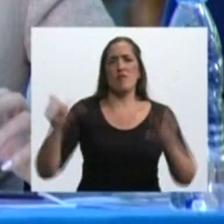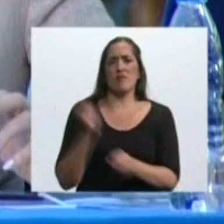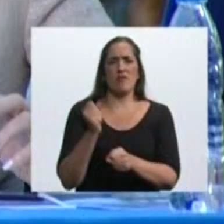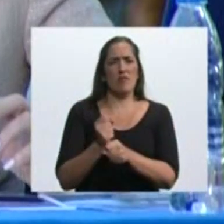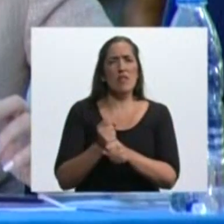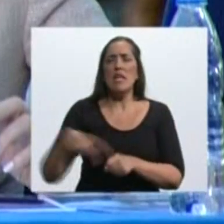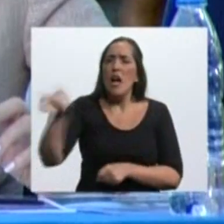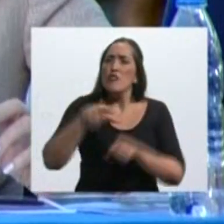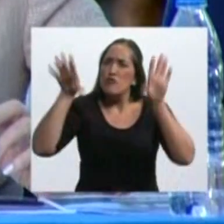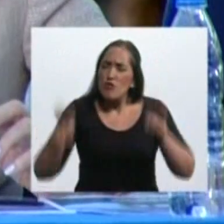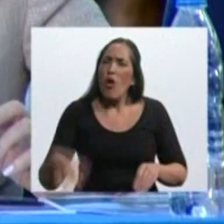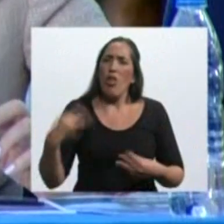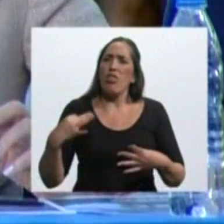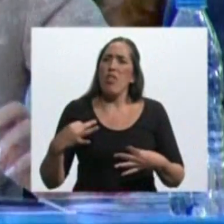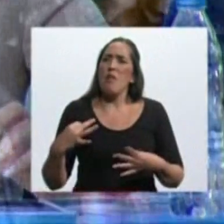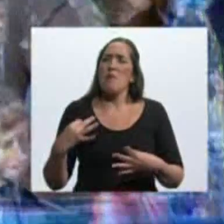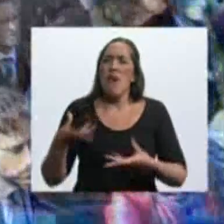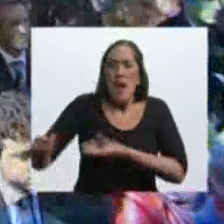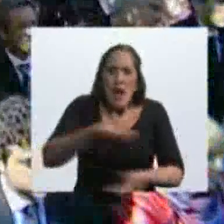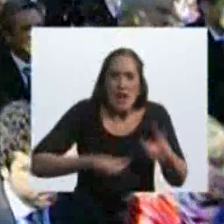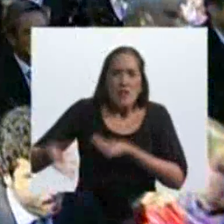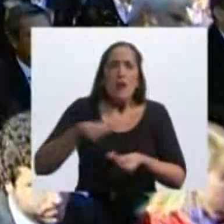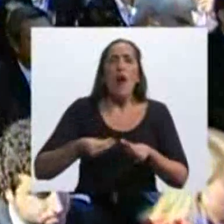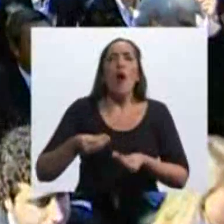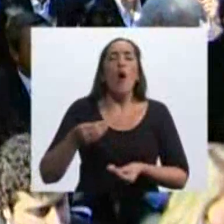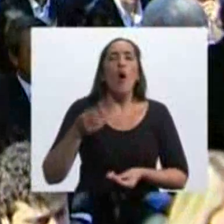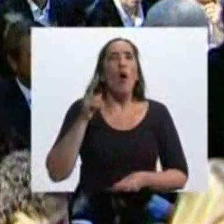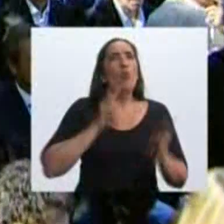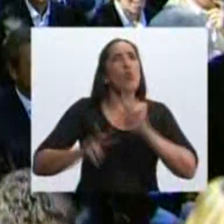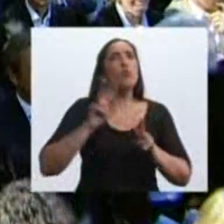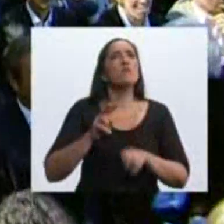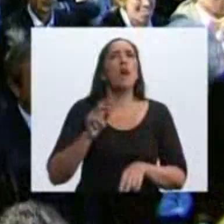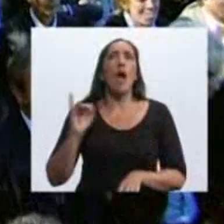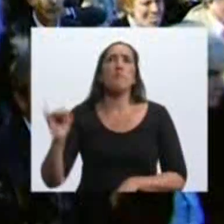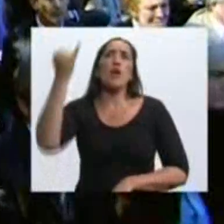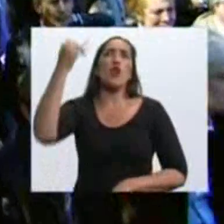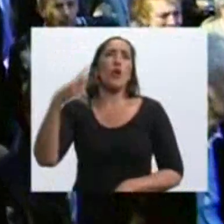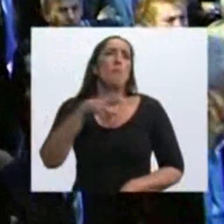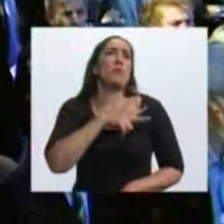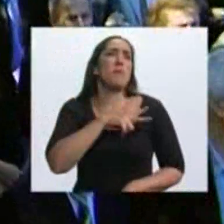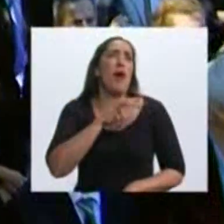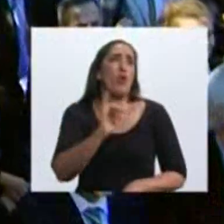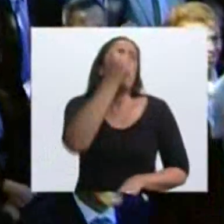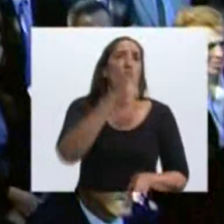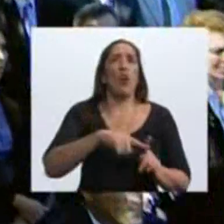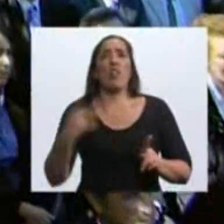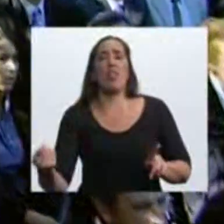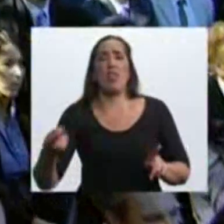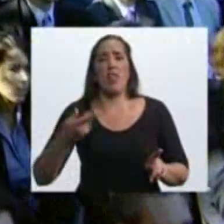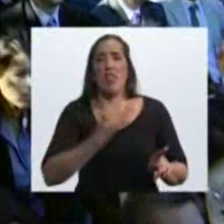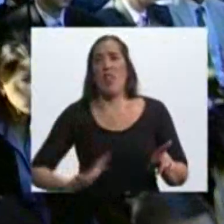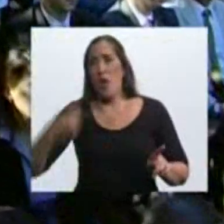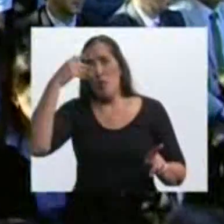ayuden mucho para que no vuelva ese discurso privatizador de que lo privado es mejor que lo público. Porque muchas